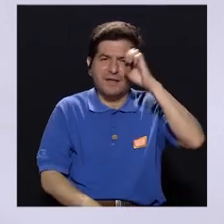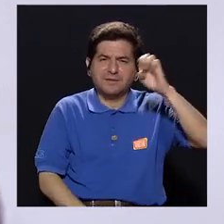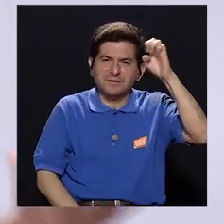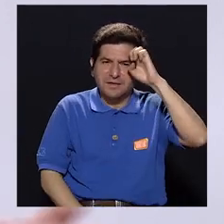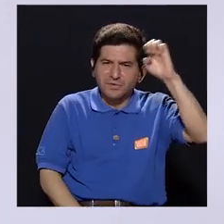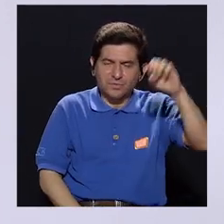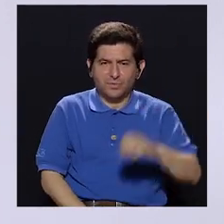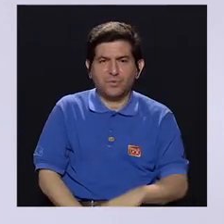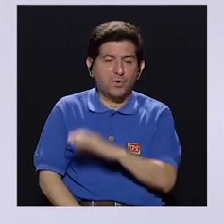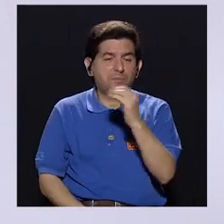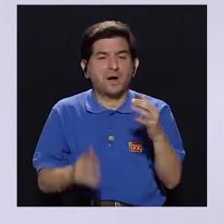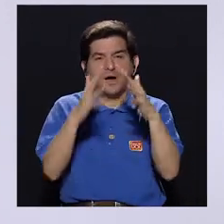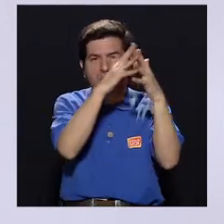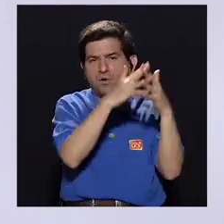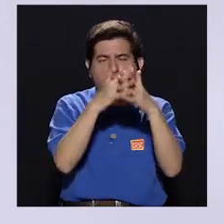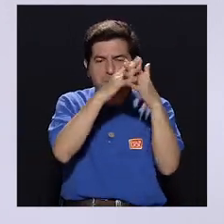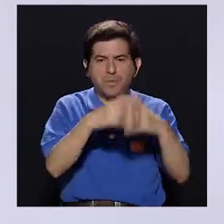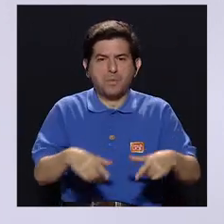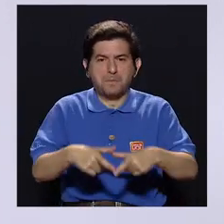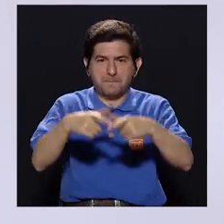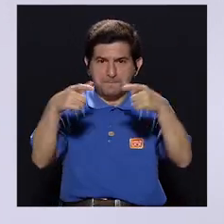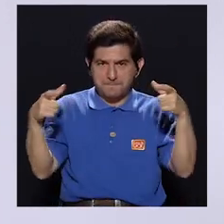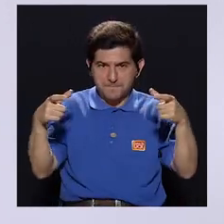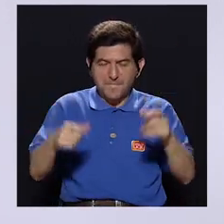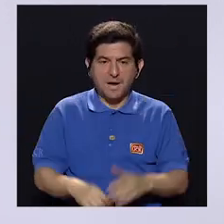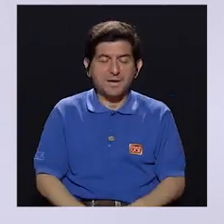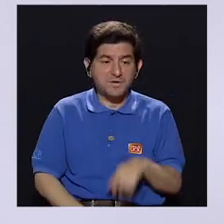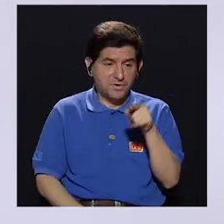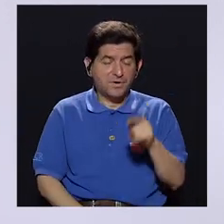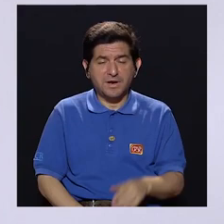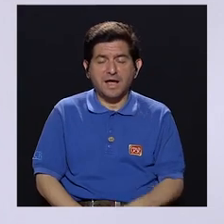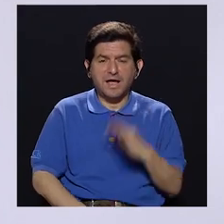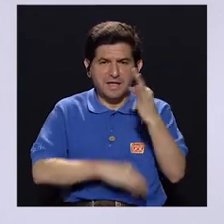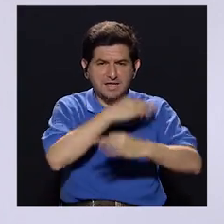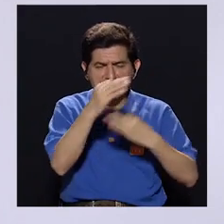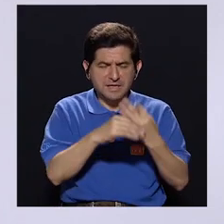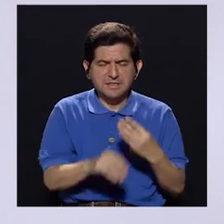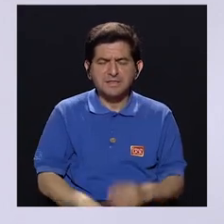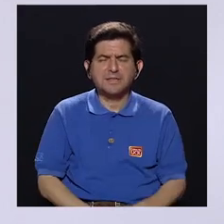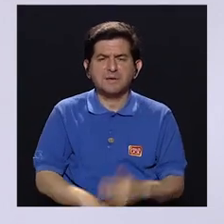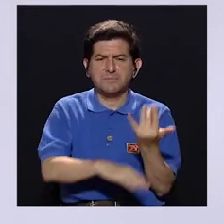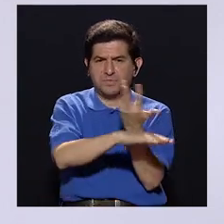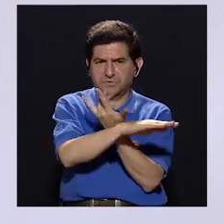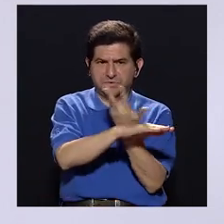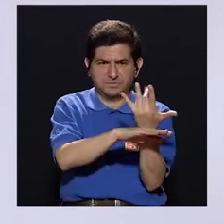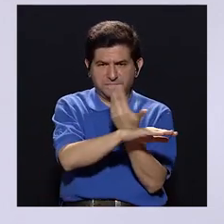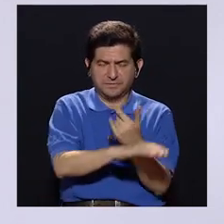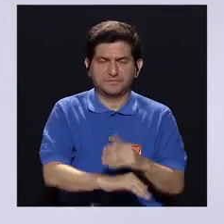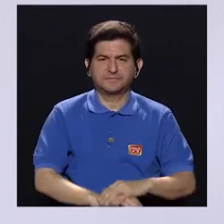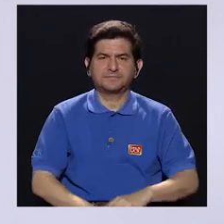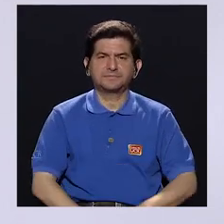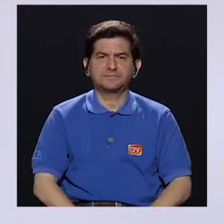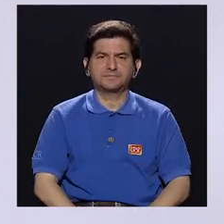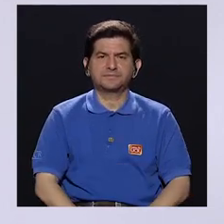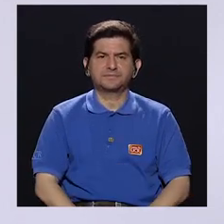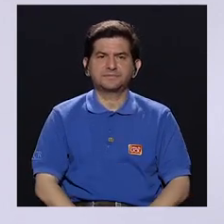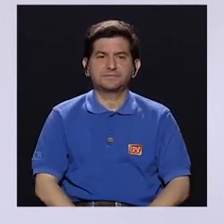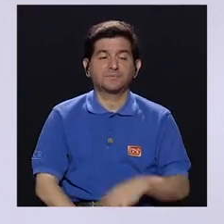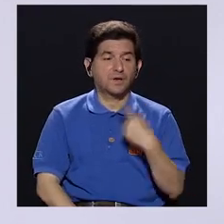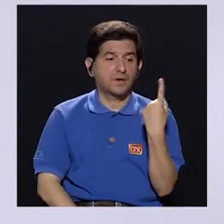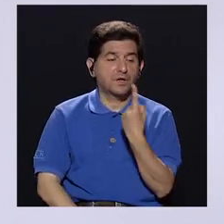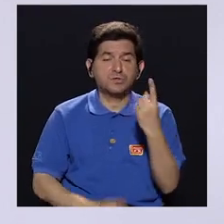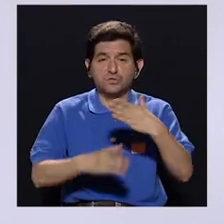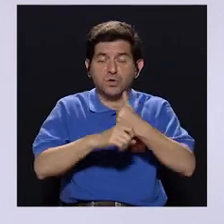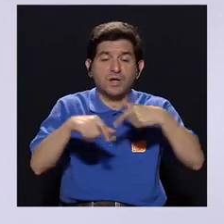están o Estados Unidos donde están la mayoría de los de los especímenes de plantas y e Entonces como solo se